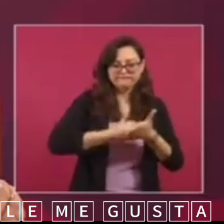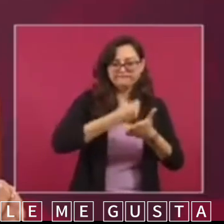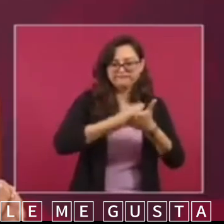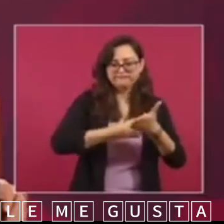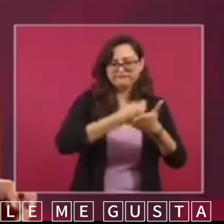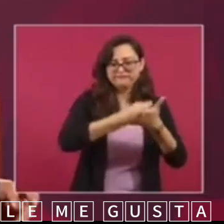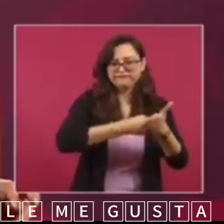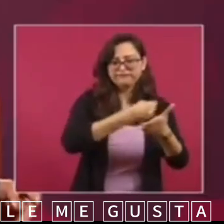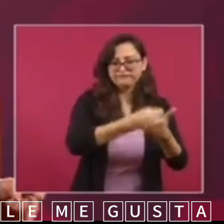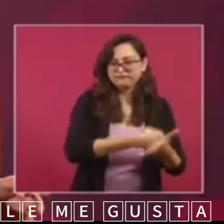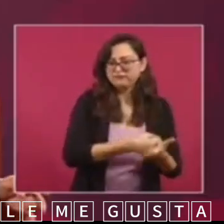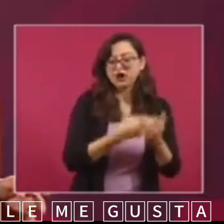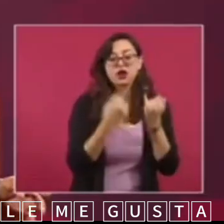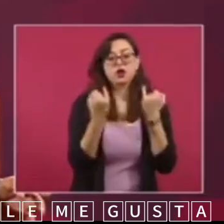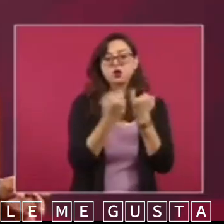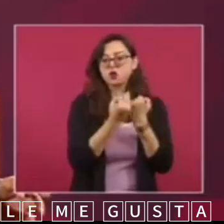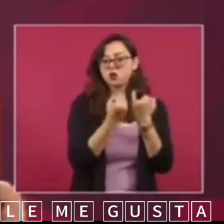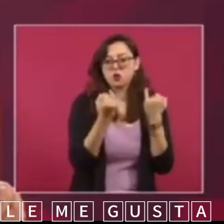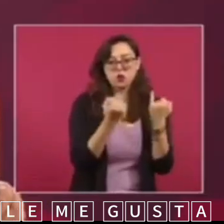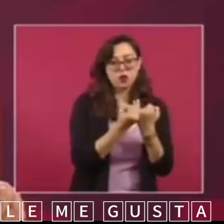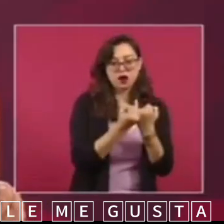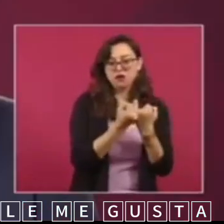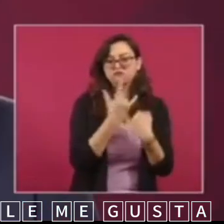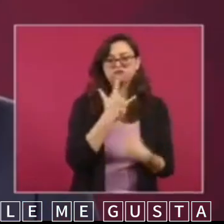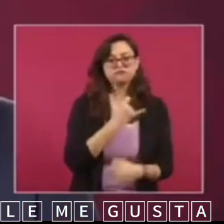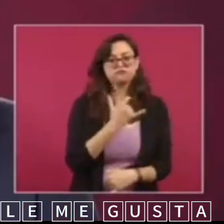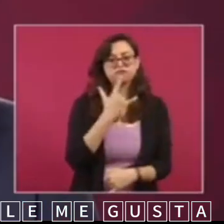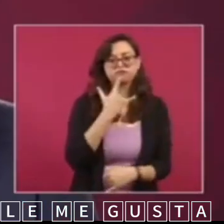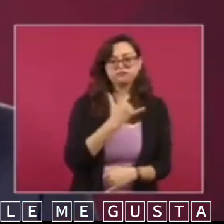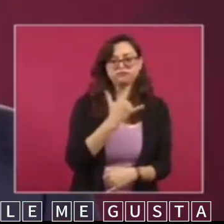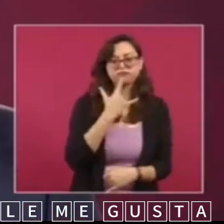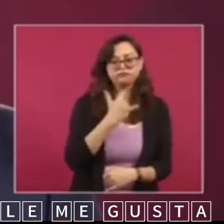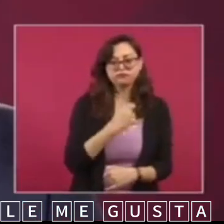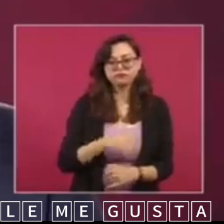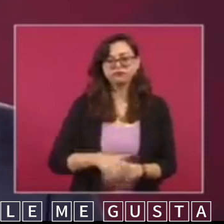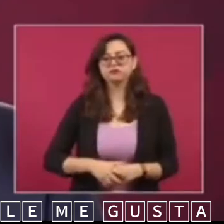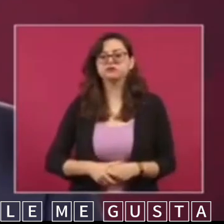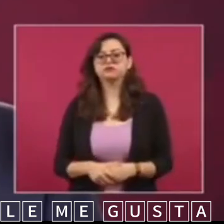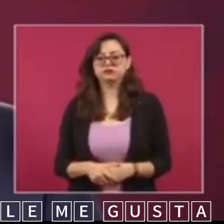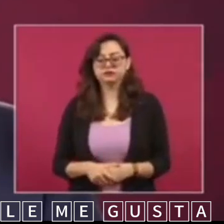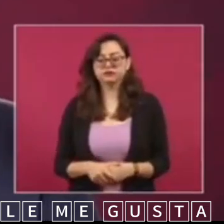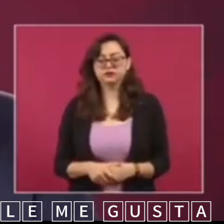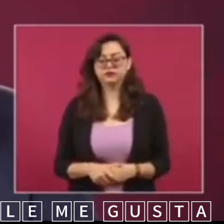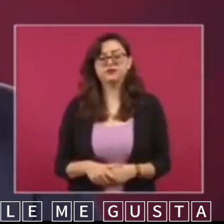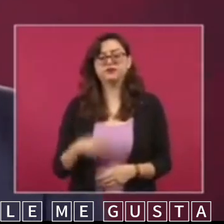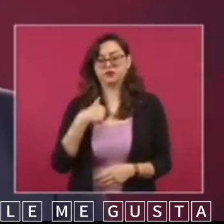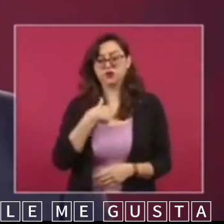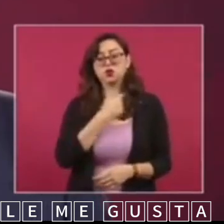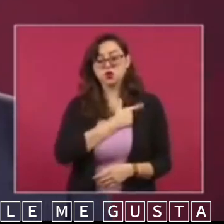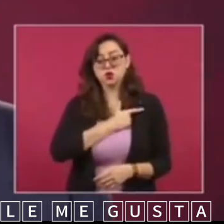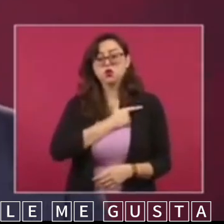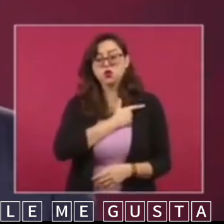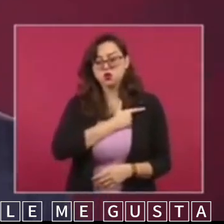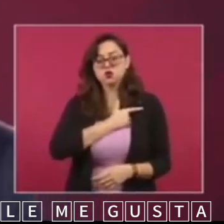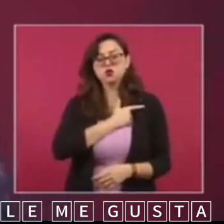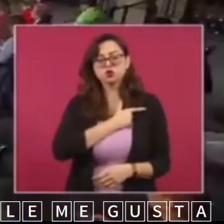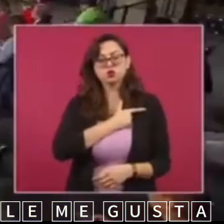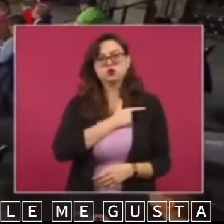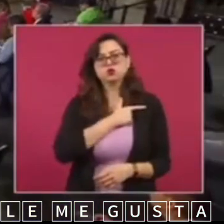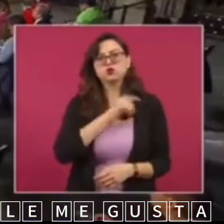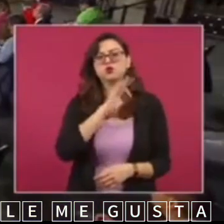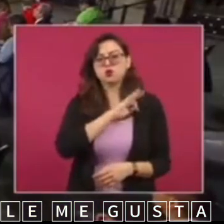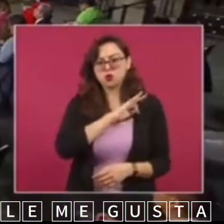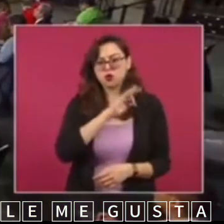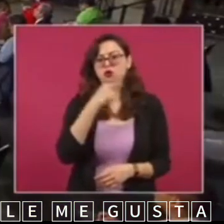Me da muchísimo gusto, por ejemplo, poder decir que de 25 millones